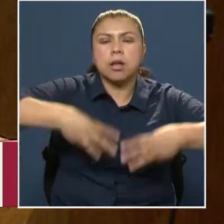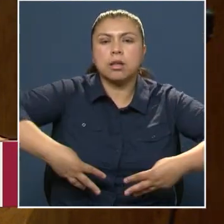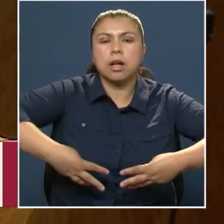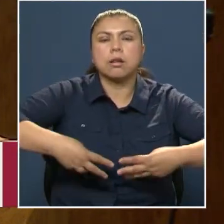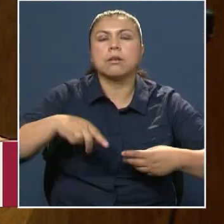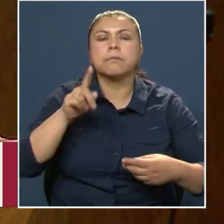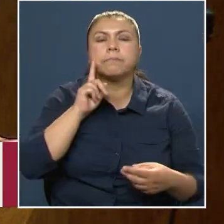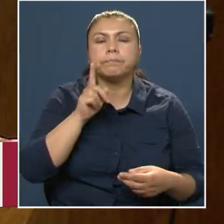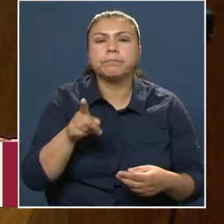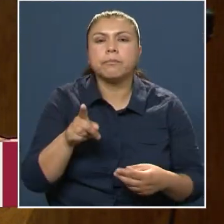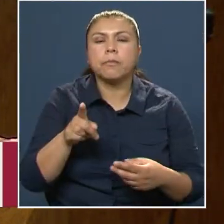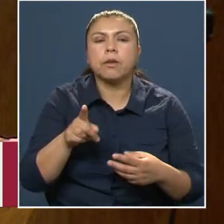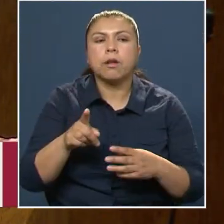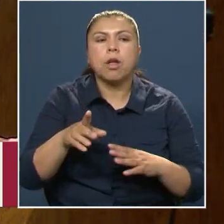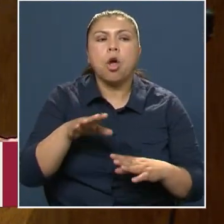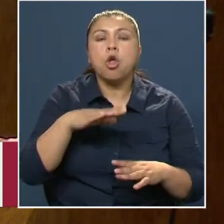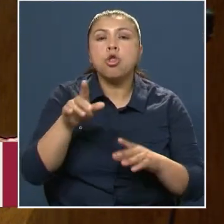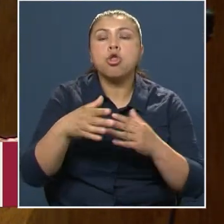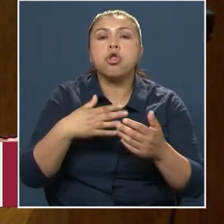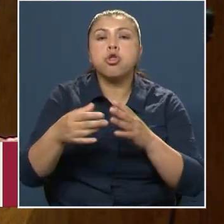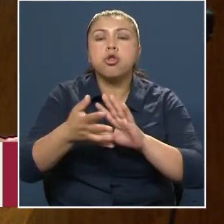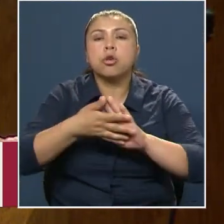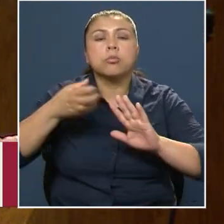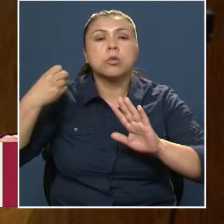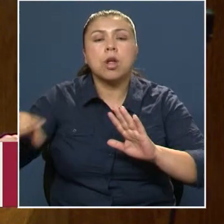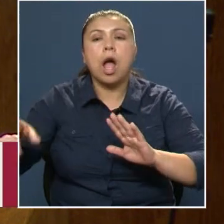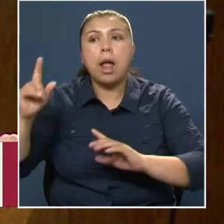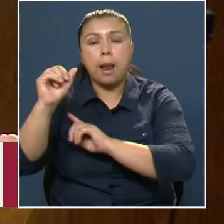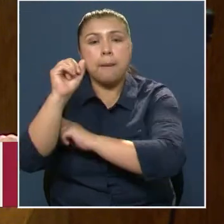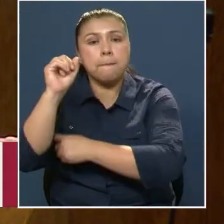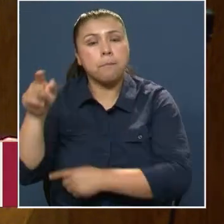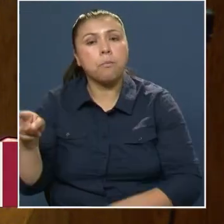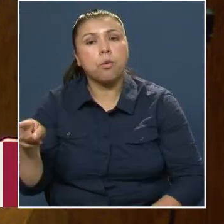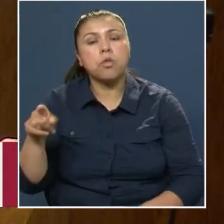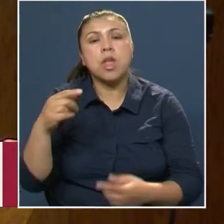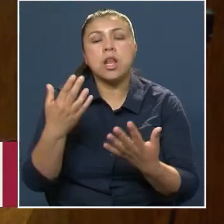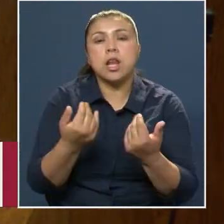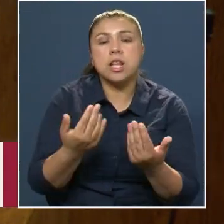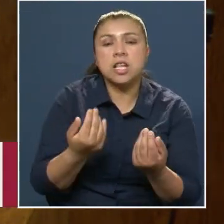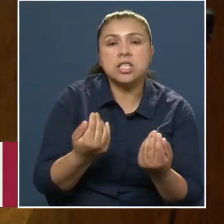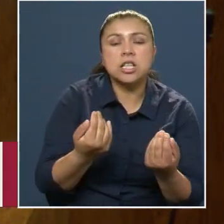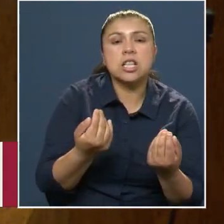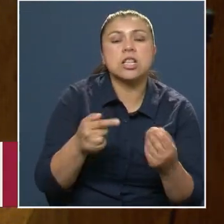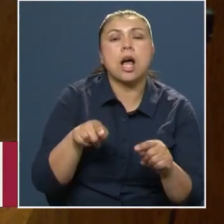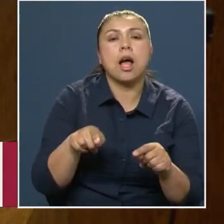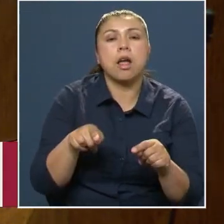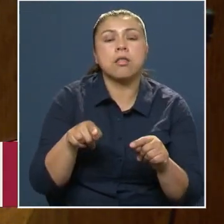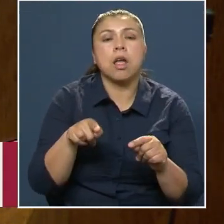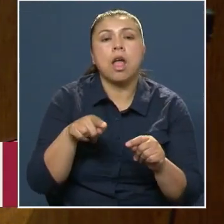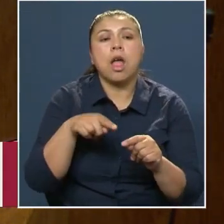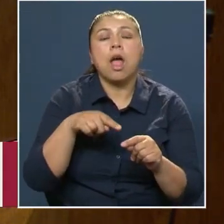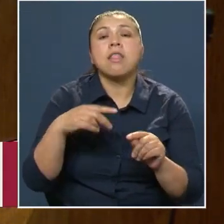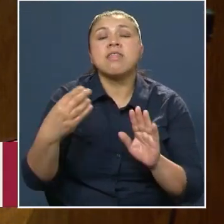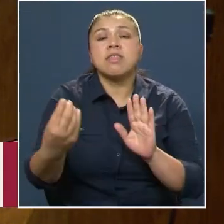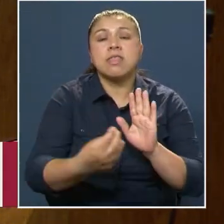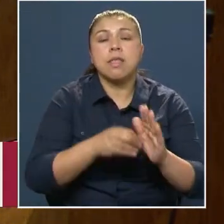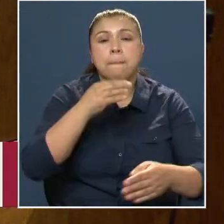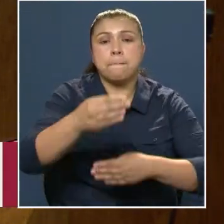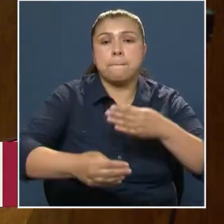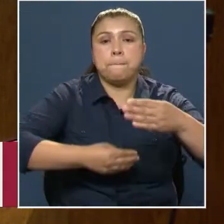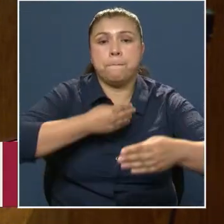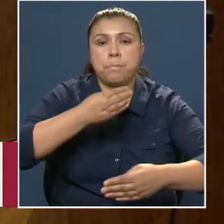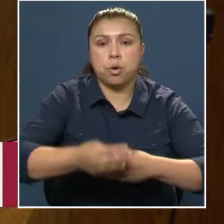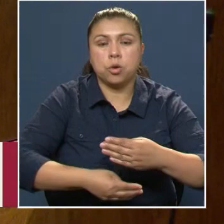constatando la lógica de exterminio con la que éste impuso su poder y la necesidad de incluirla dentro del proceso